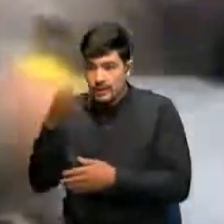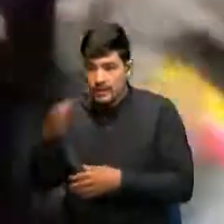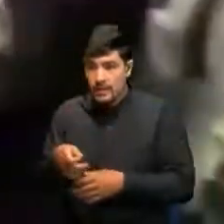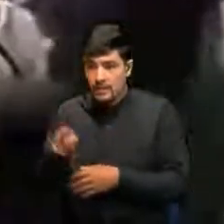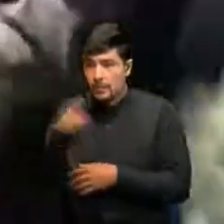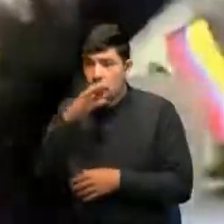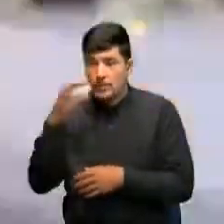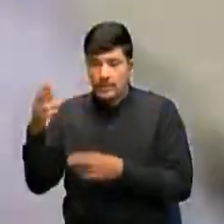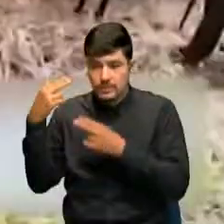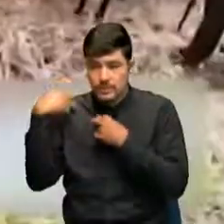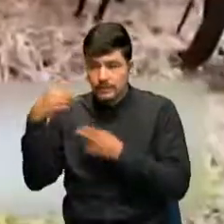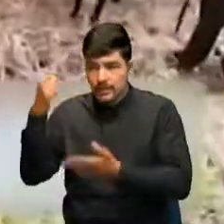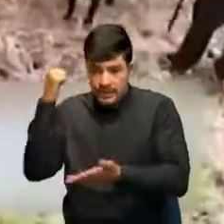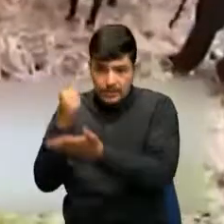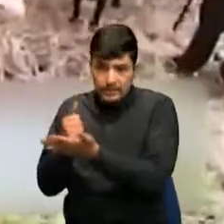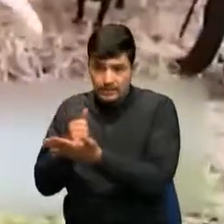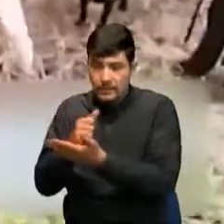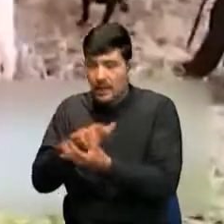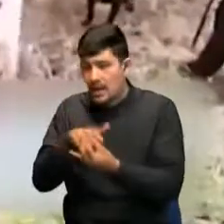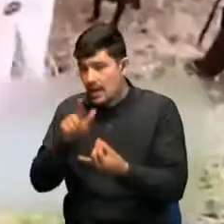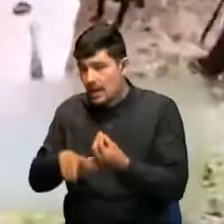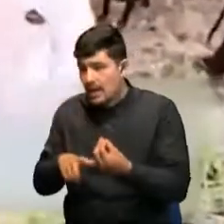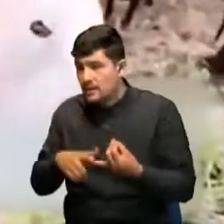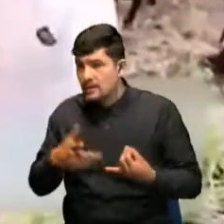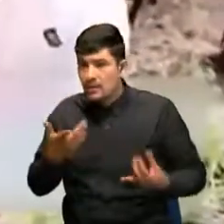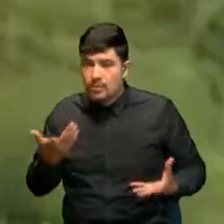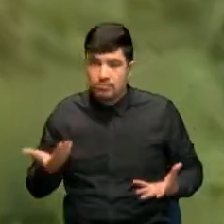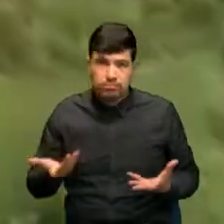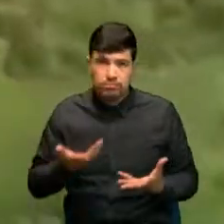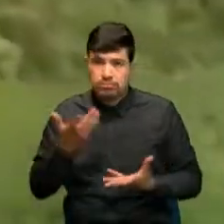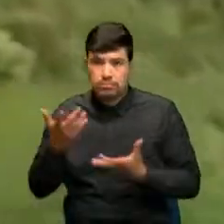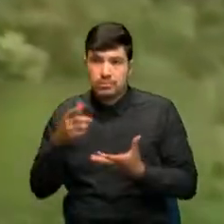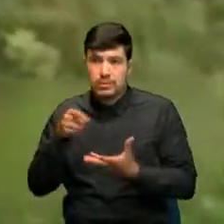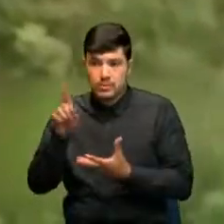acusado de homicidio en el caso que conmocionó a Colombia y Chile.